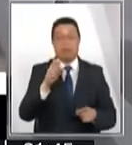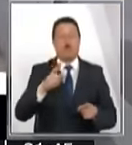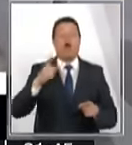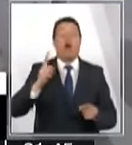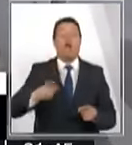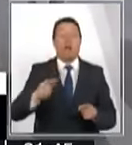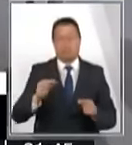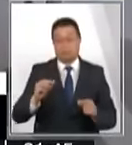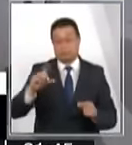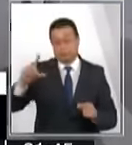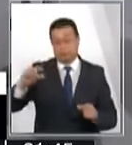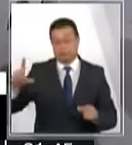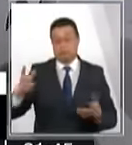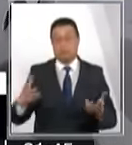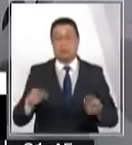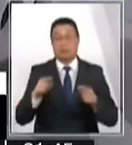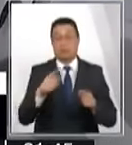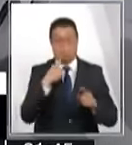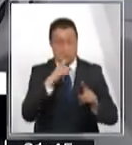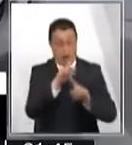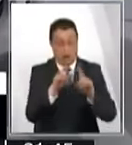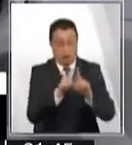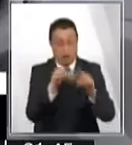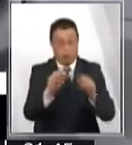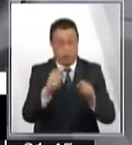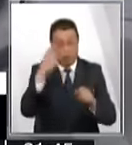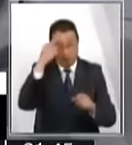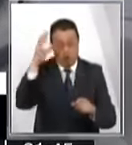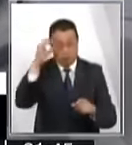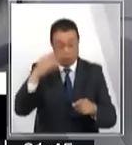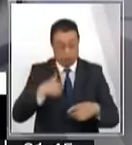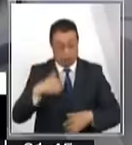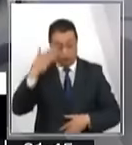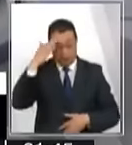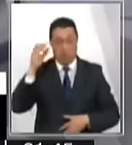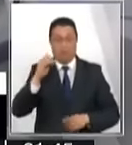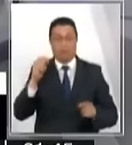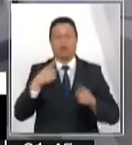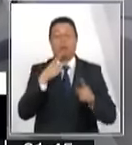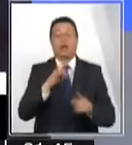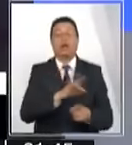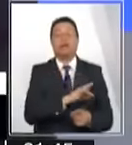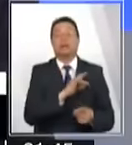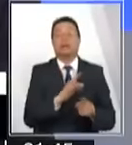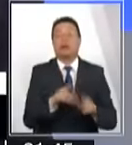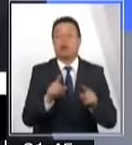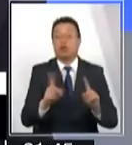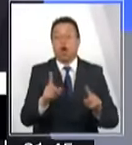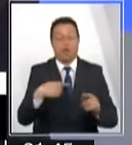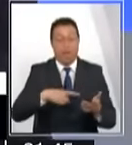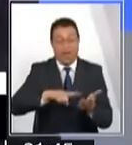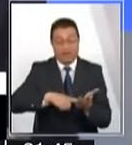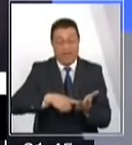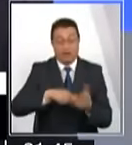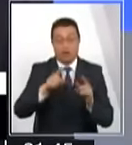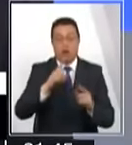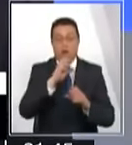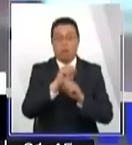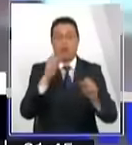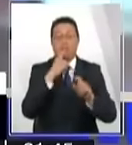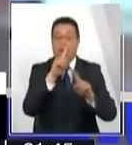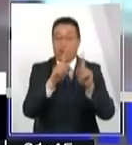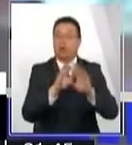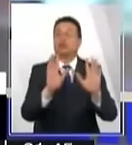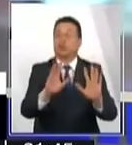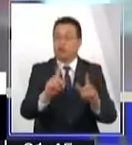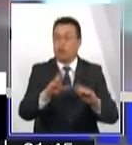precios correcto hay una argumentación En ese sentido usted puede tener opinión Yo puedo tener la mía pero en Chile los que dec eso opinión técnica esto Esto es indiscutible indiscutible de hecho la